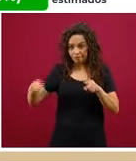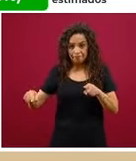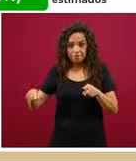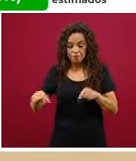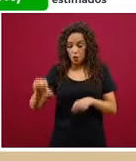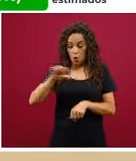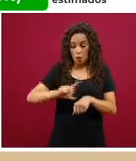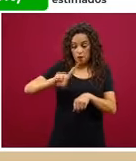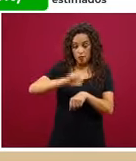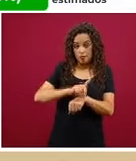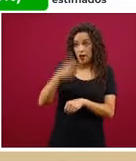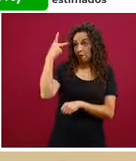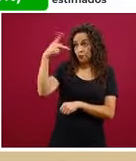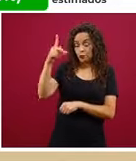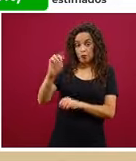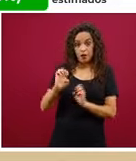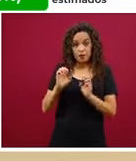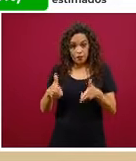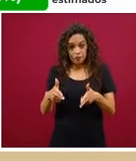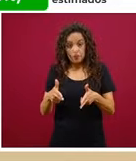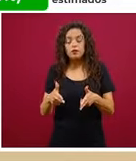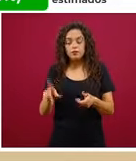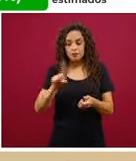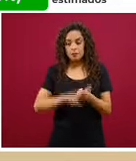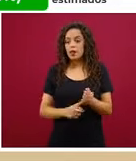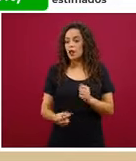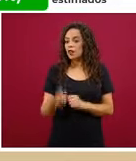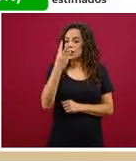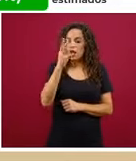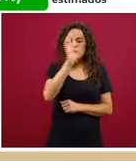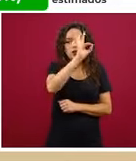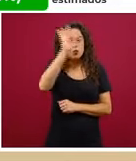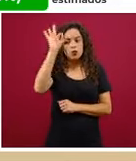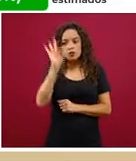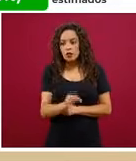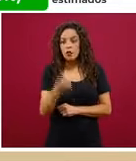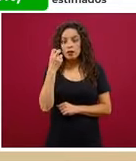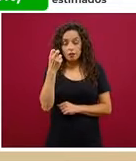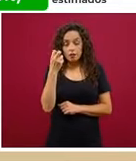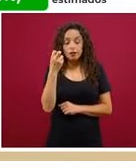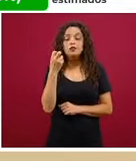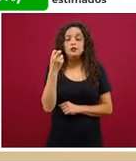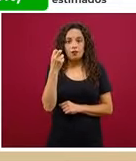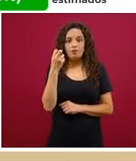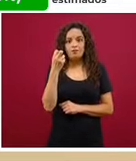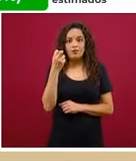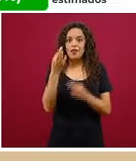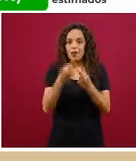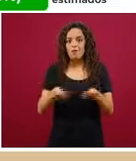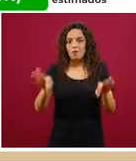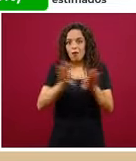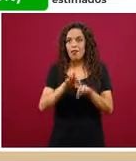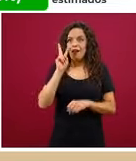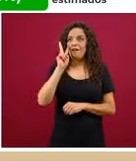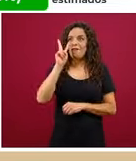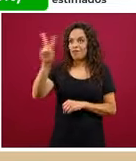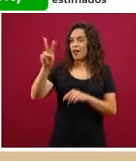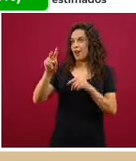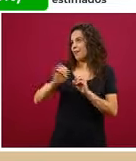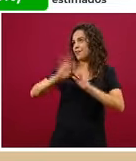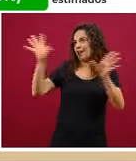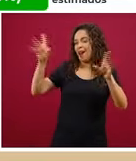de hoy, es de solamente el 3% y precisamente representa esta caída importante que se visualiza pues desde